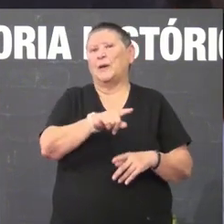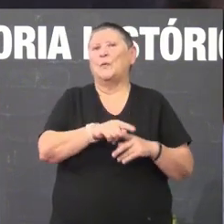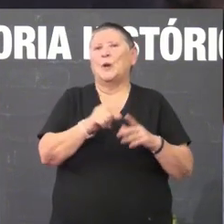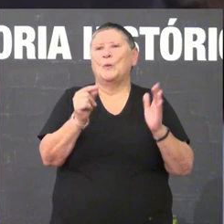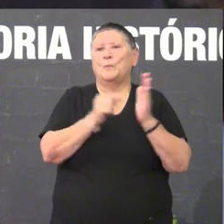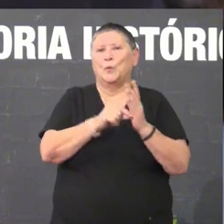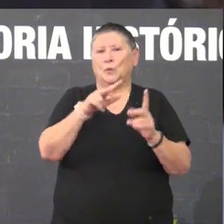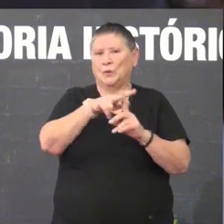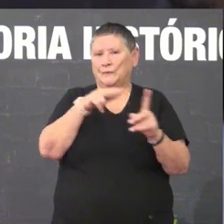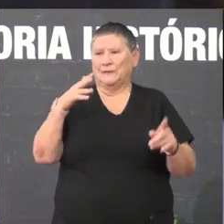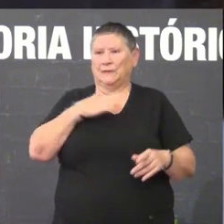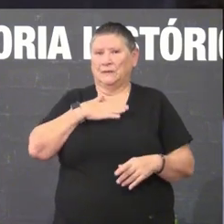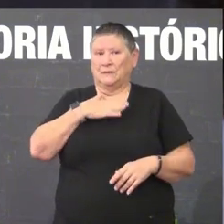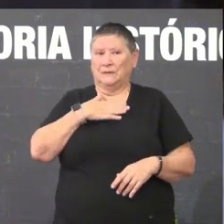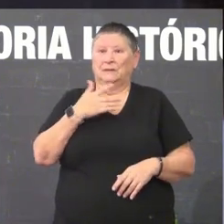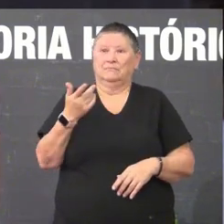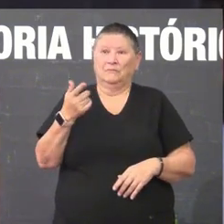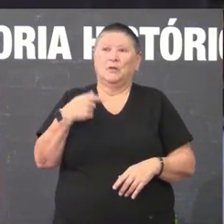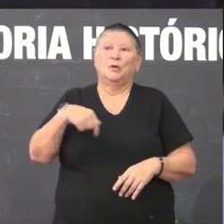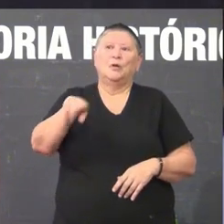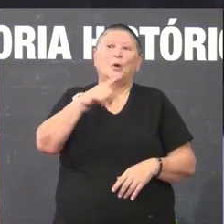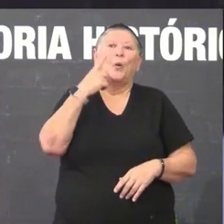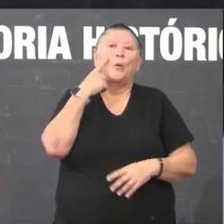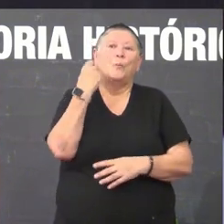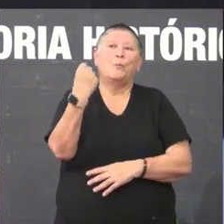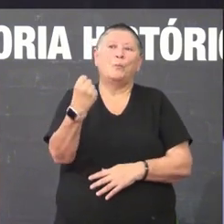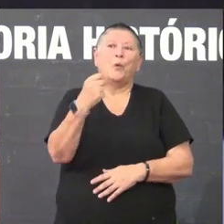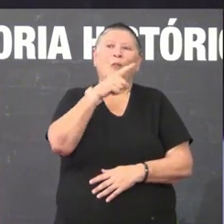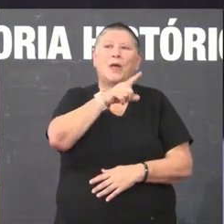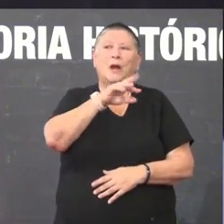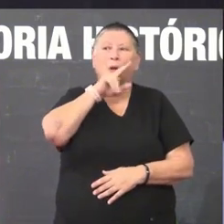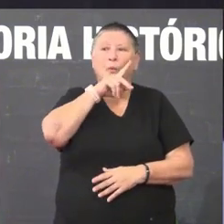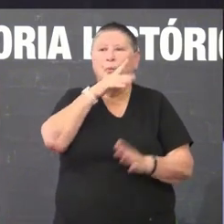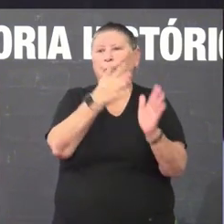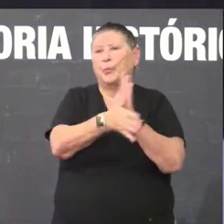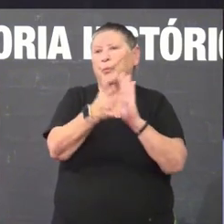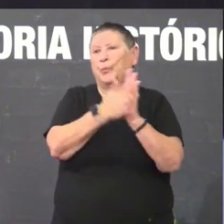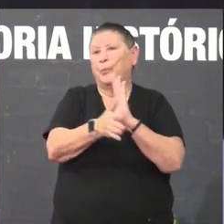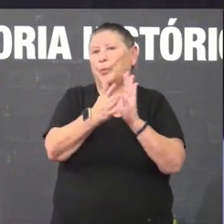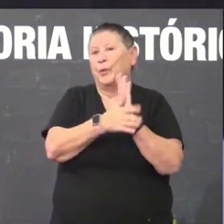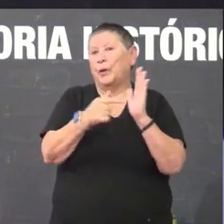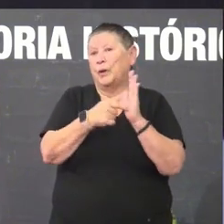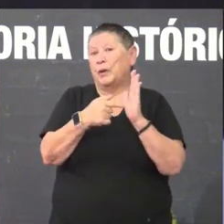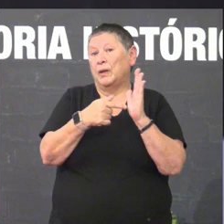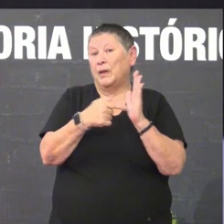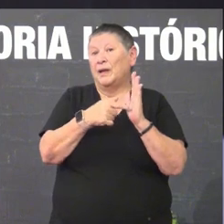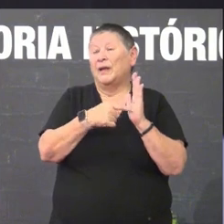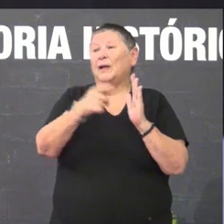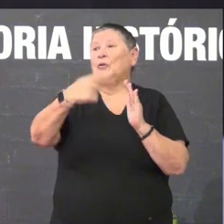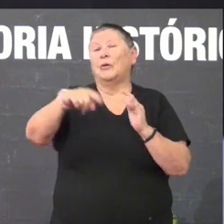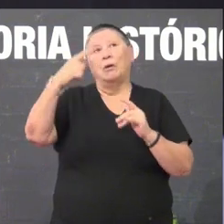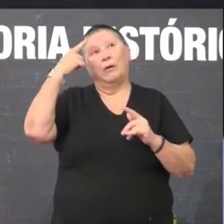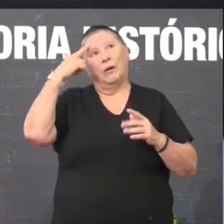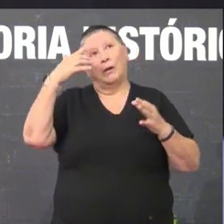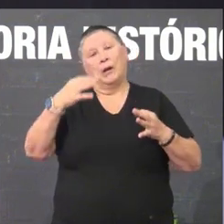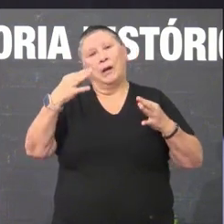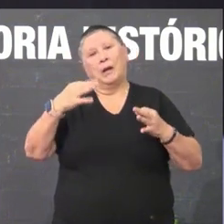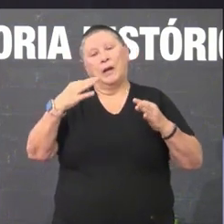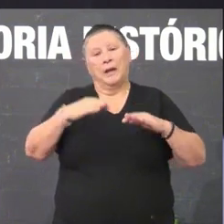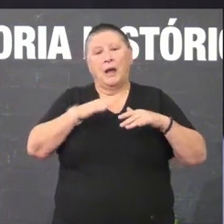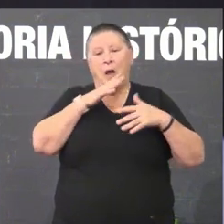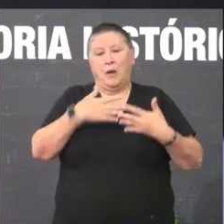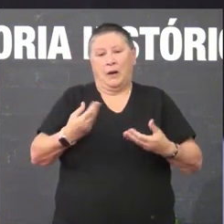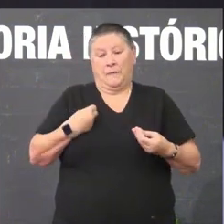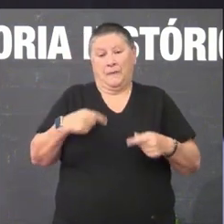quería plantear no que al final El poder del relato y El poder del relato sobre la historia para determinar el presente y para determinar el futuro